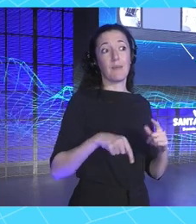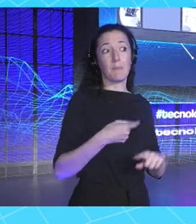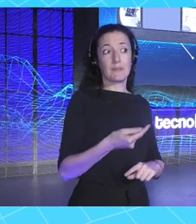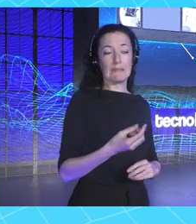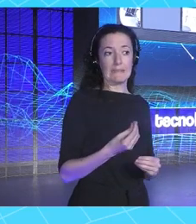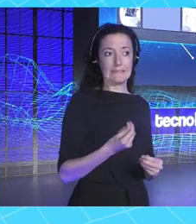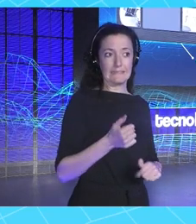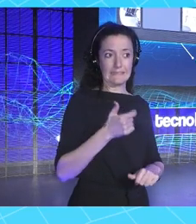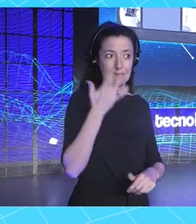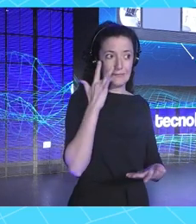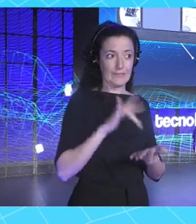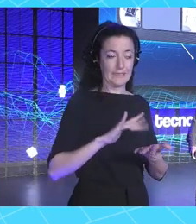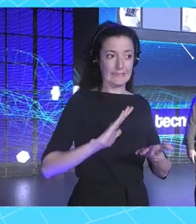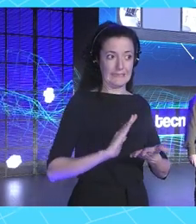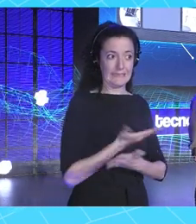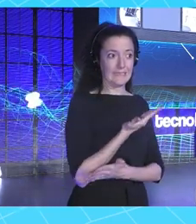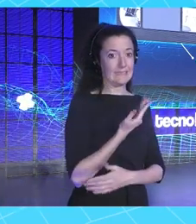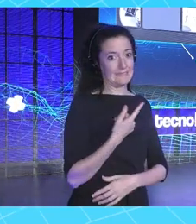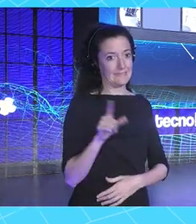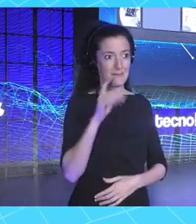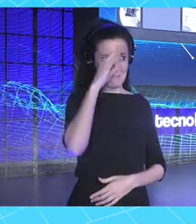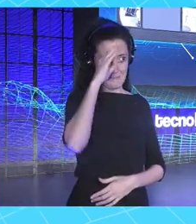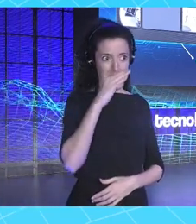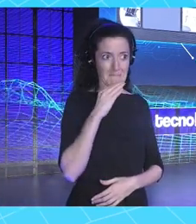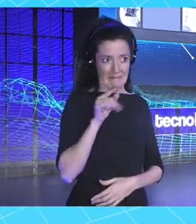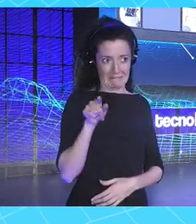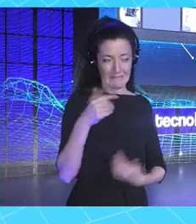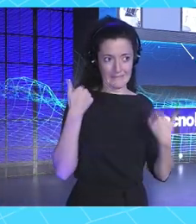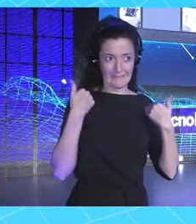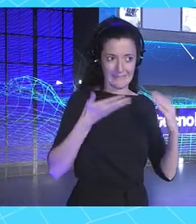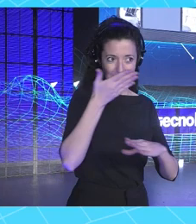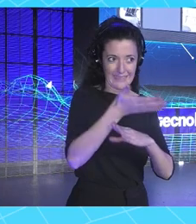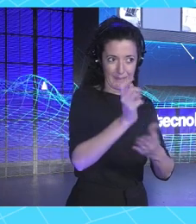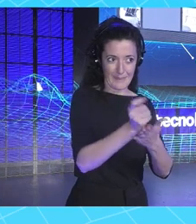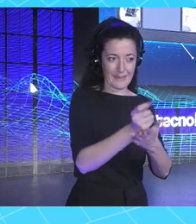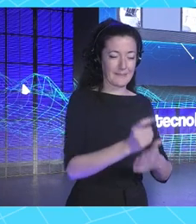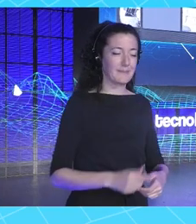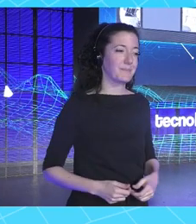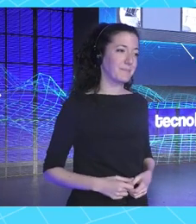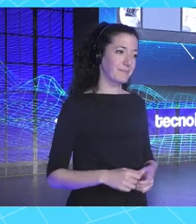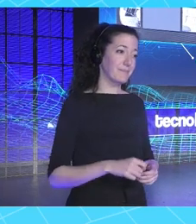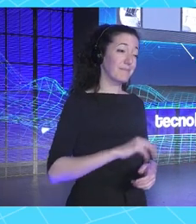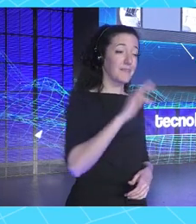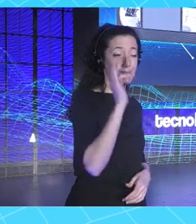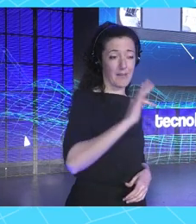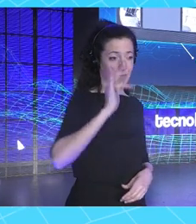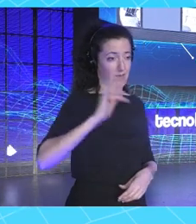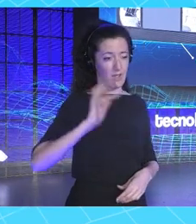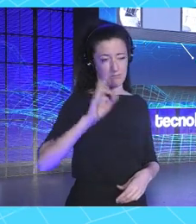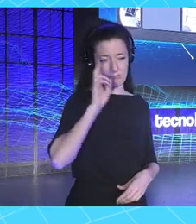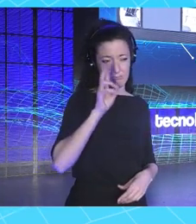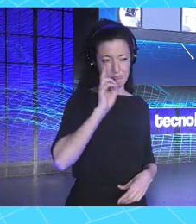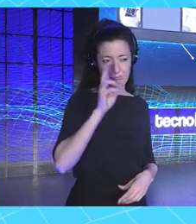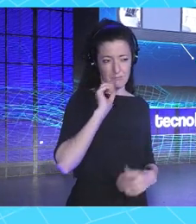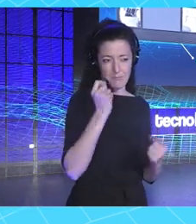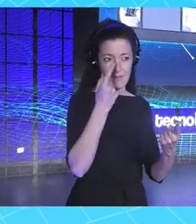tú la multa que la pagara papá las películas también las quemábamos y bueno Y luego ya pasó lo del tema